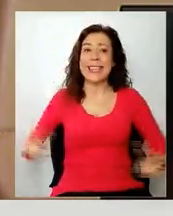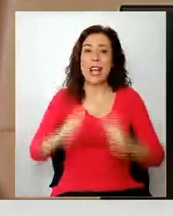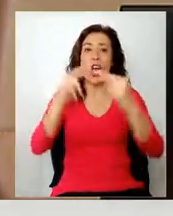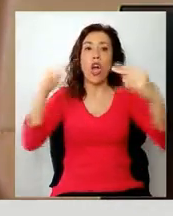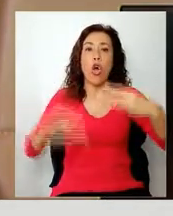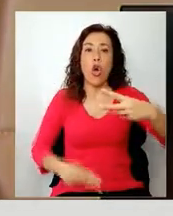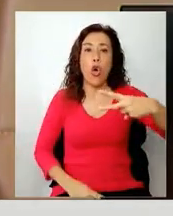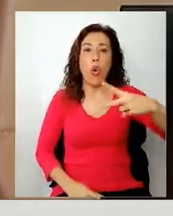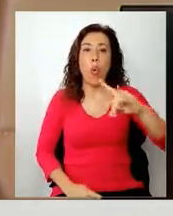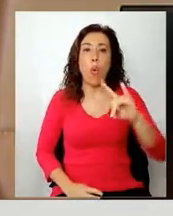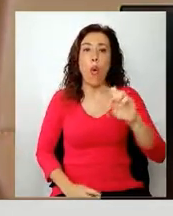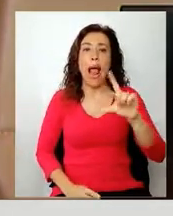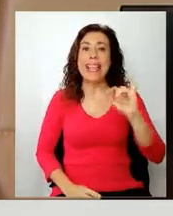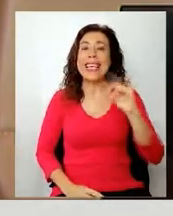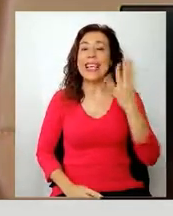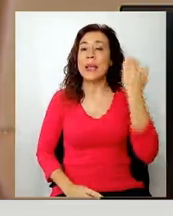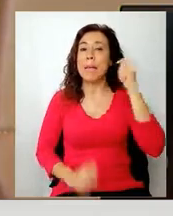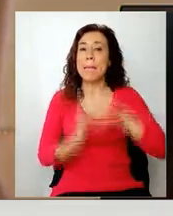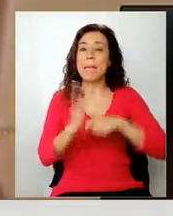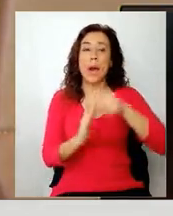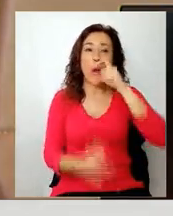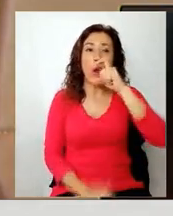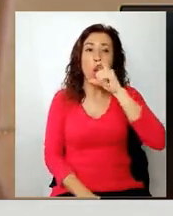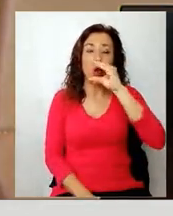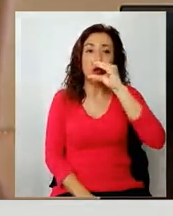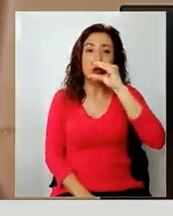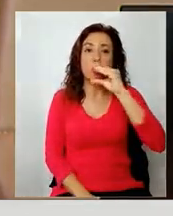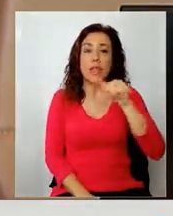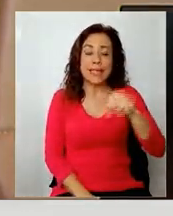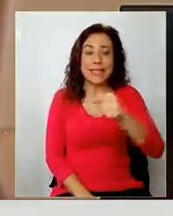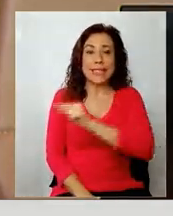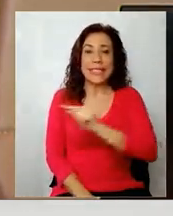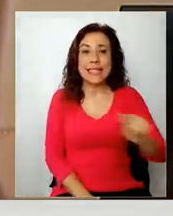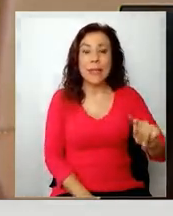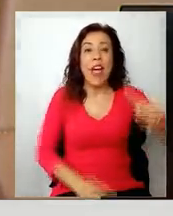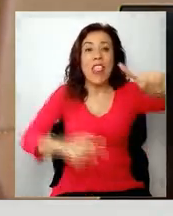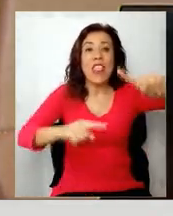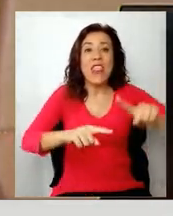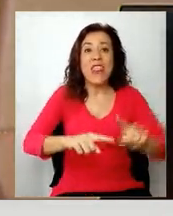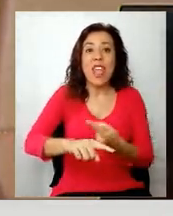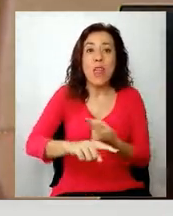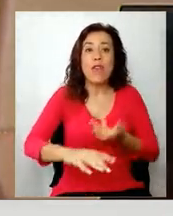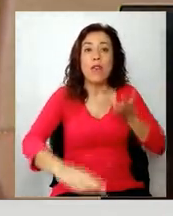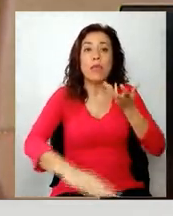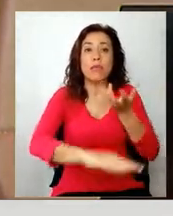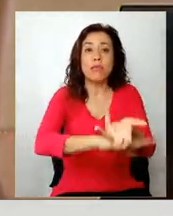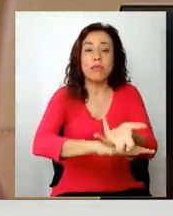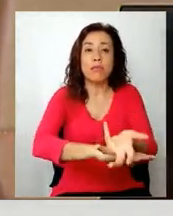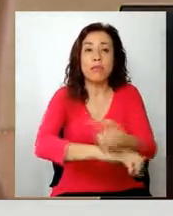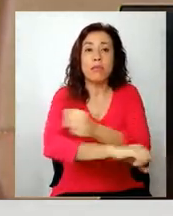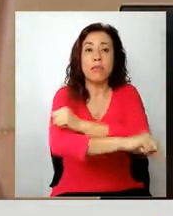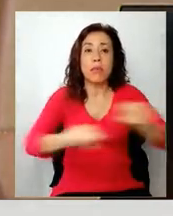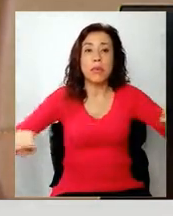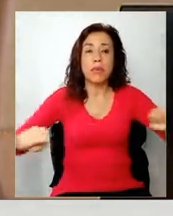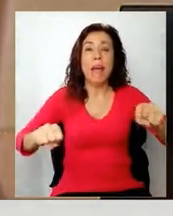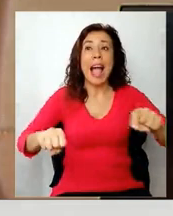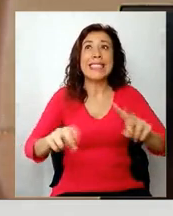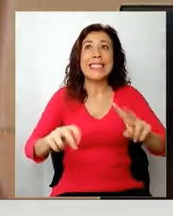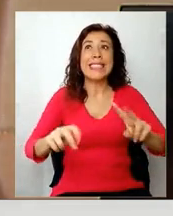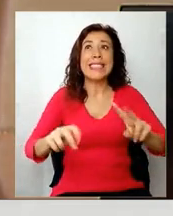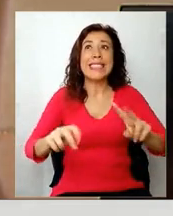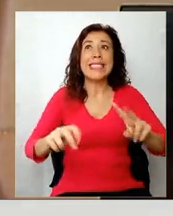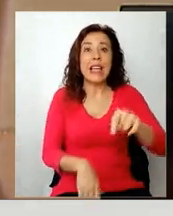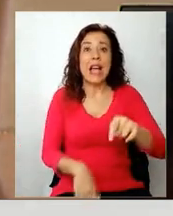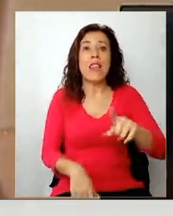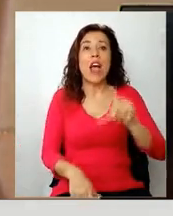de meses atrás en la provincia de Concepción y esta semana tuvimos nuevamente un atentado a esta infraestructura crítica en el sector de Los Álamos